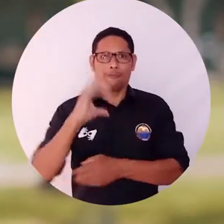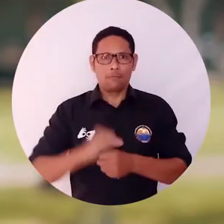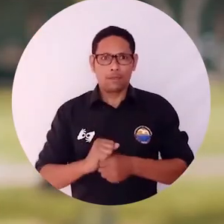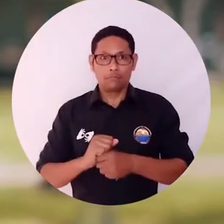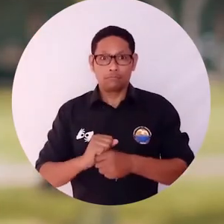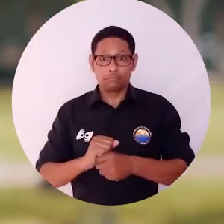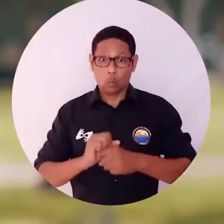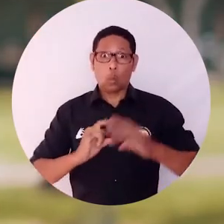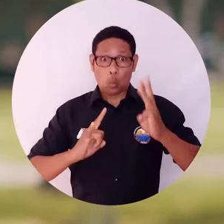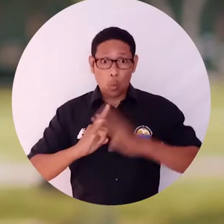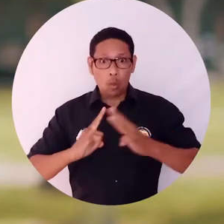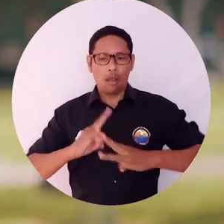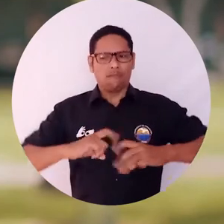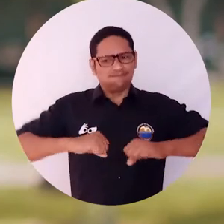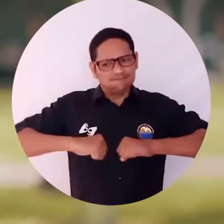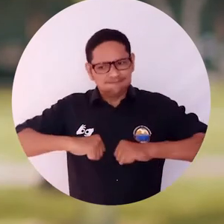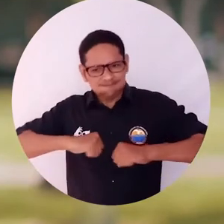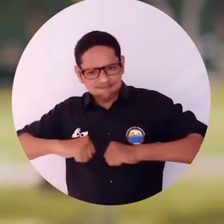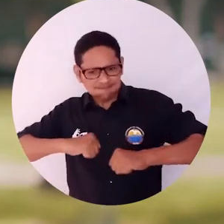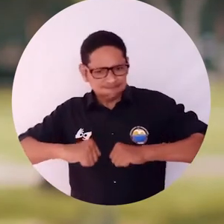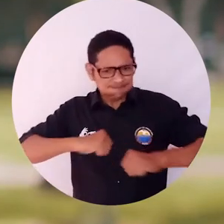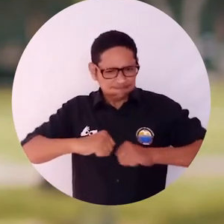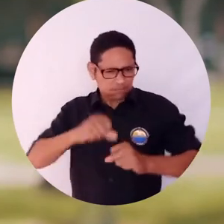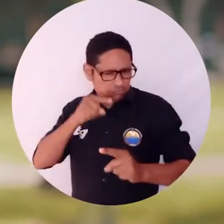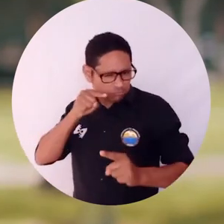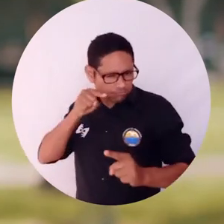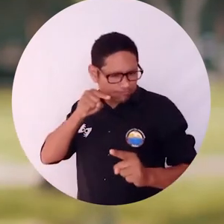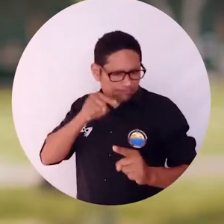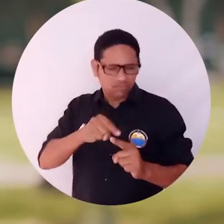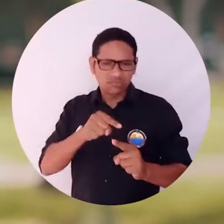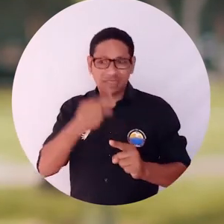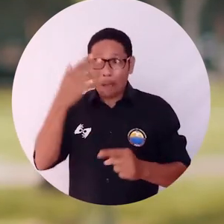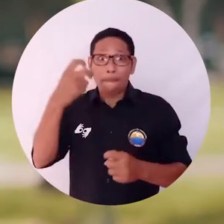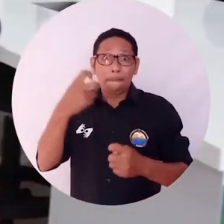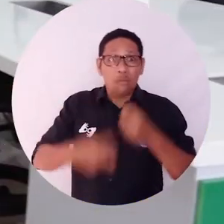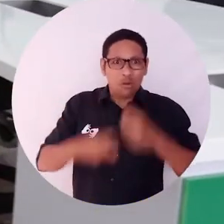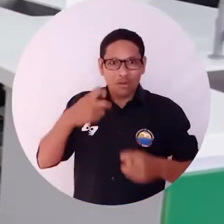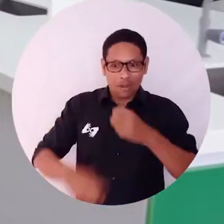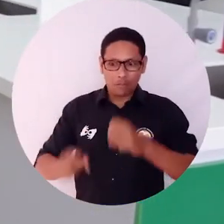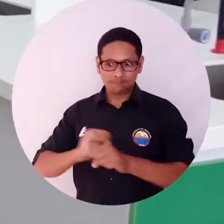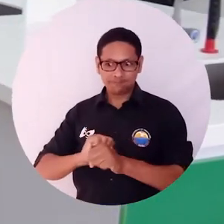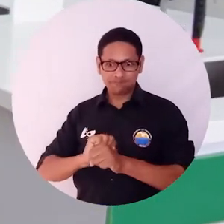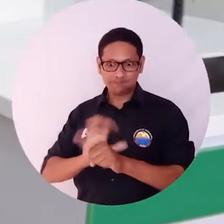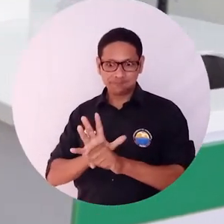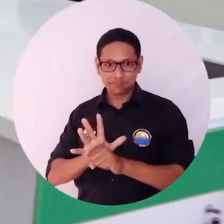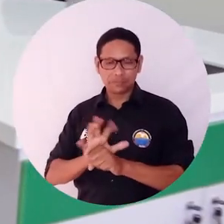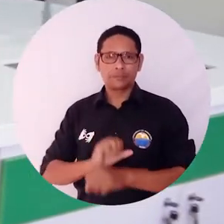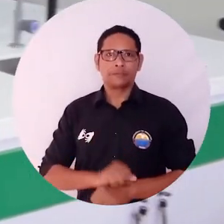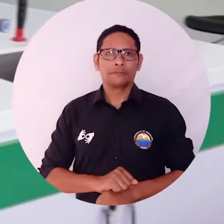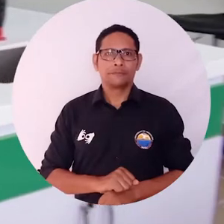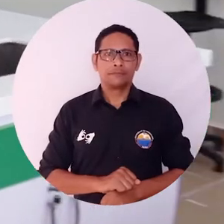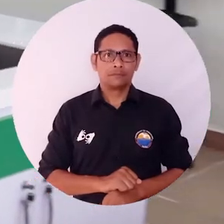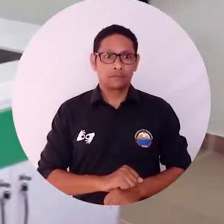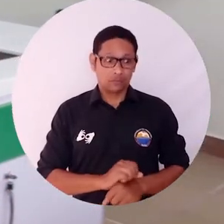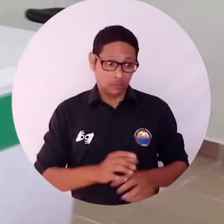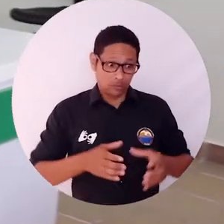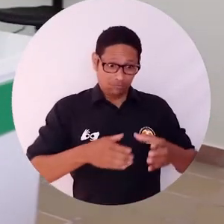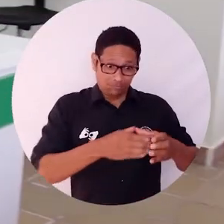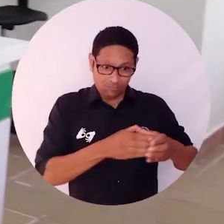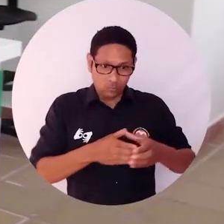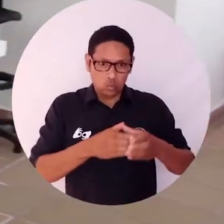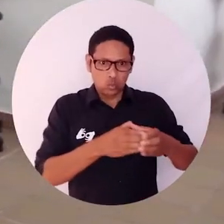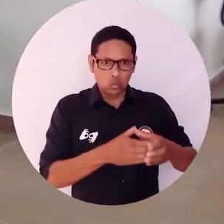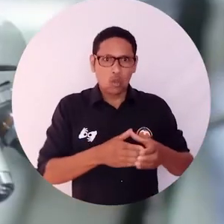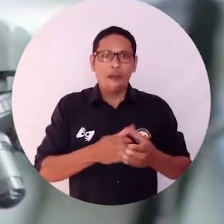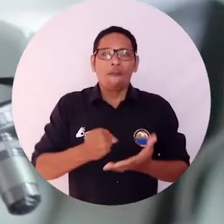de Estudios Superiores continúa haciéndole frente a la problemática de la pandemia. El Centro de Genética y Biología Molecular de la Universidad